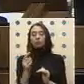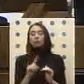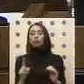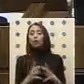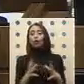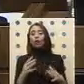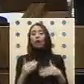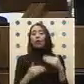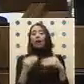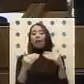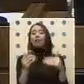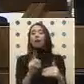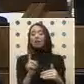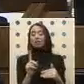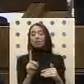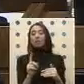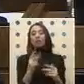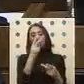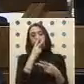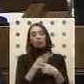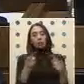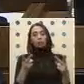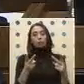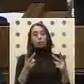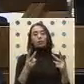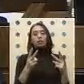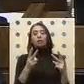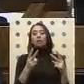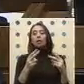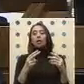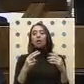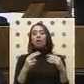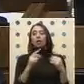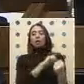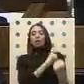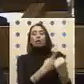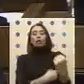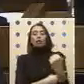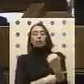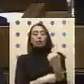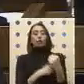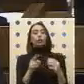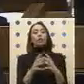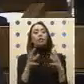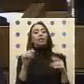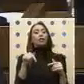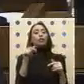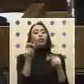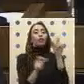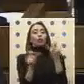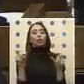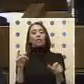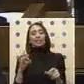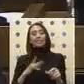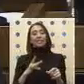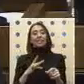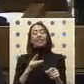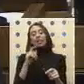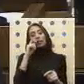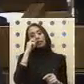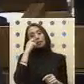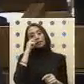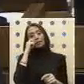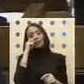grandes avances, pero que demuestra y fortaleza aquello que tantos hoy día en Chile echamos